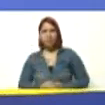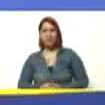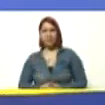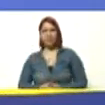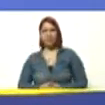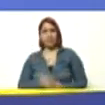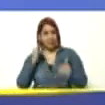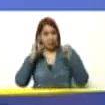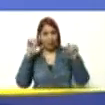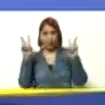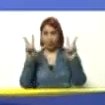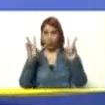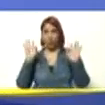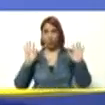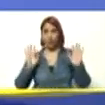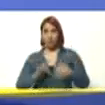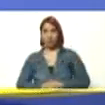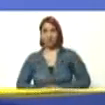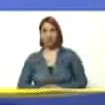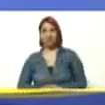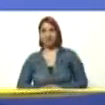Para celebrar la victoria.